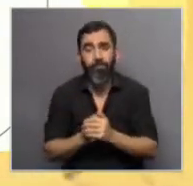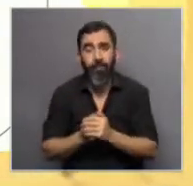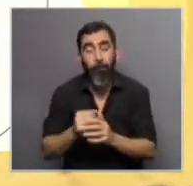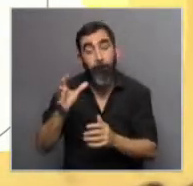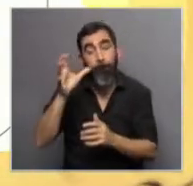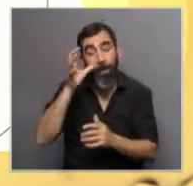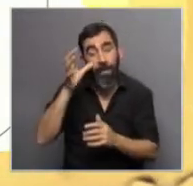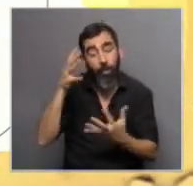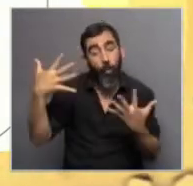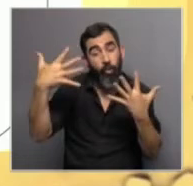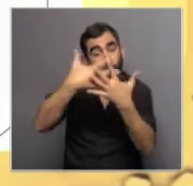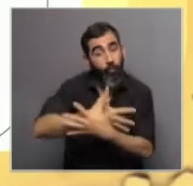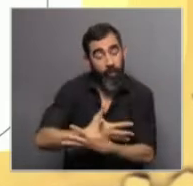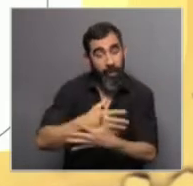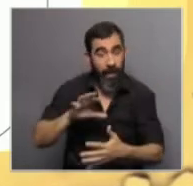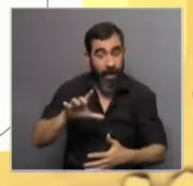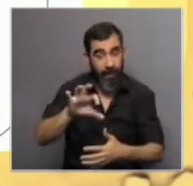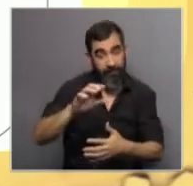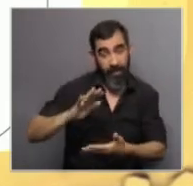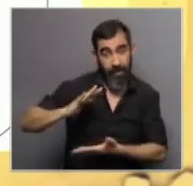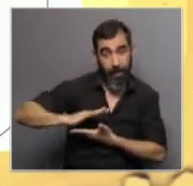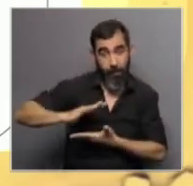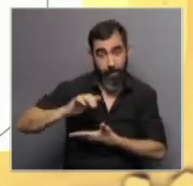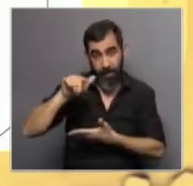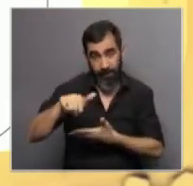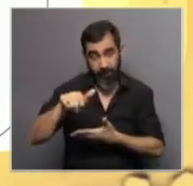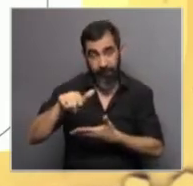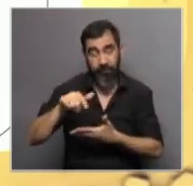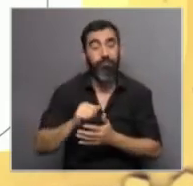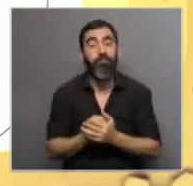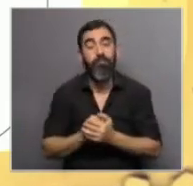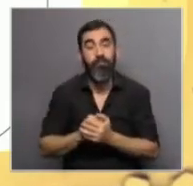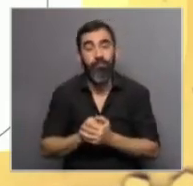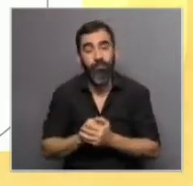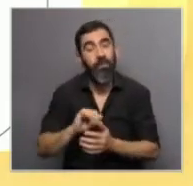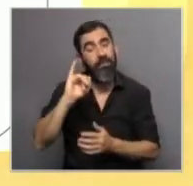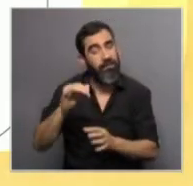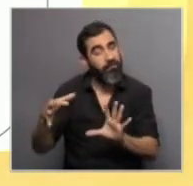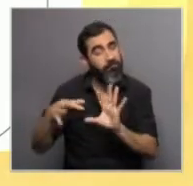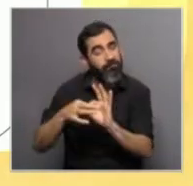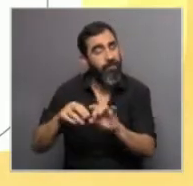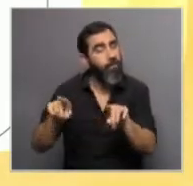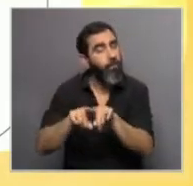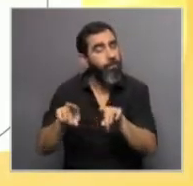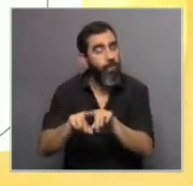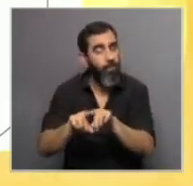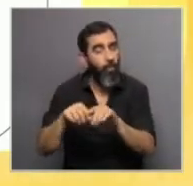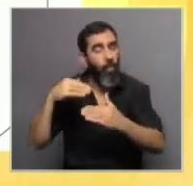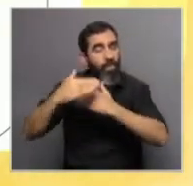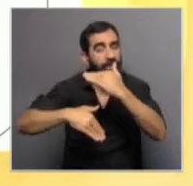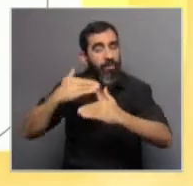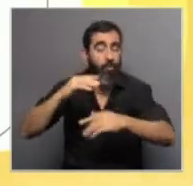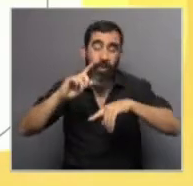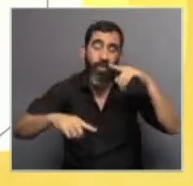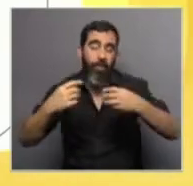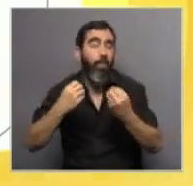riesgo de padecer cáncer de mama, esto es la incidencia, la tasa de incidencia se correlaciona bien con el grado de desarrollo por